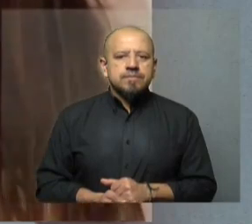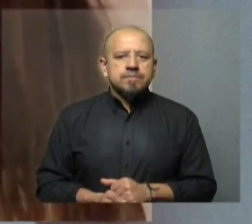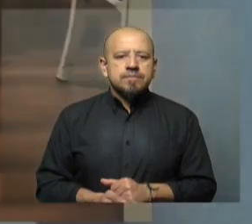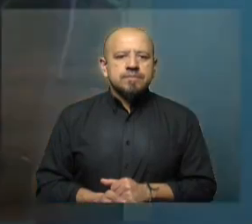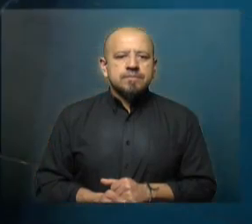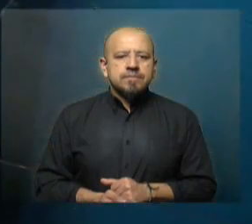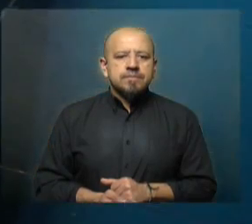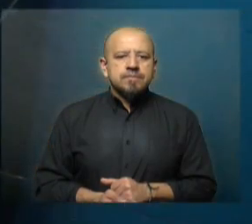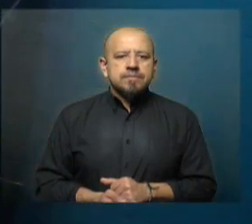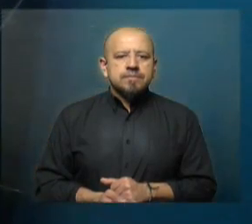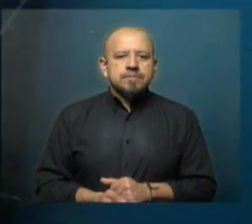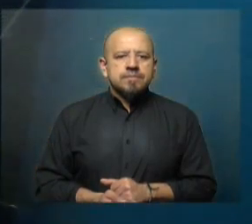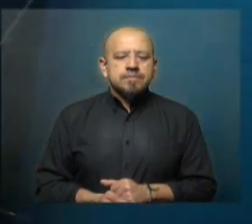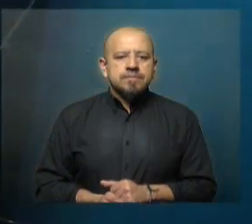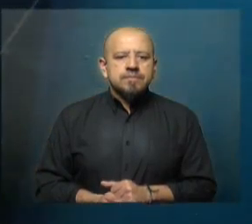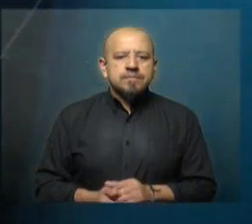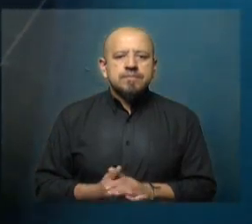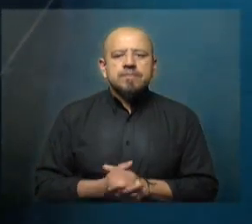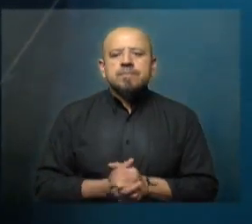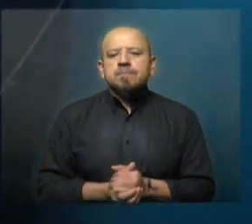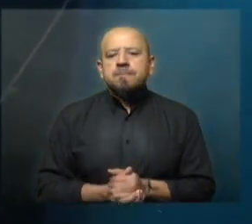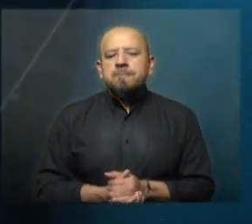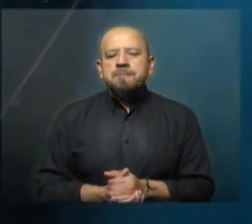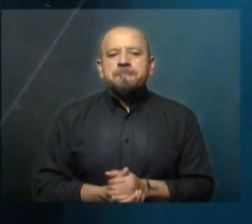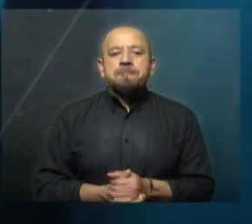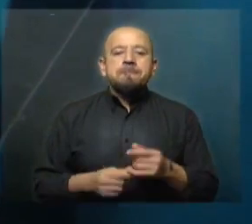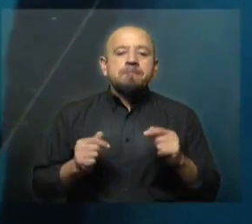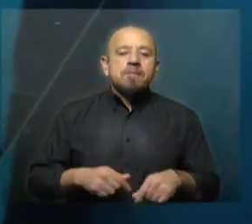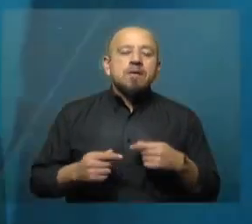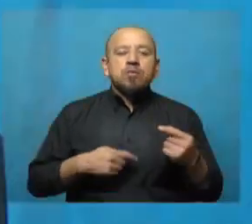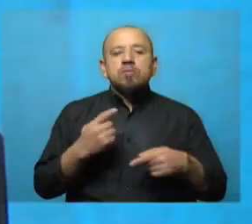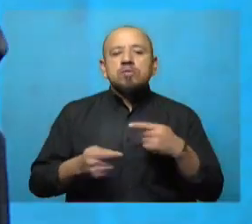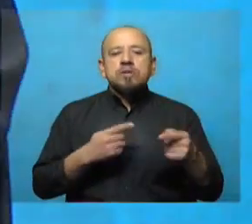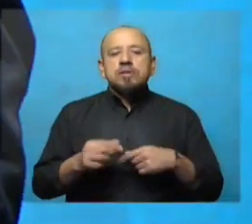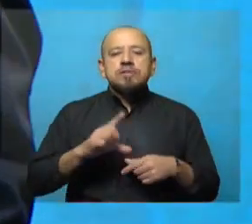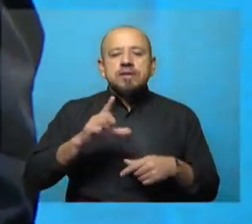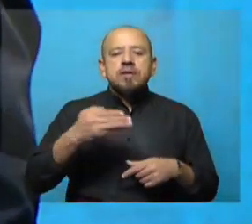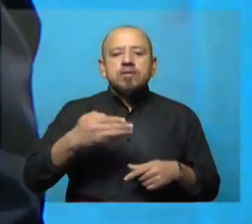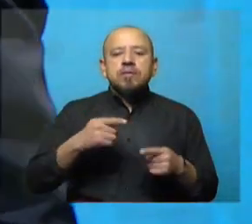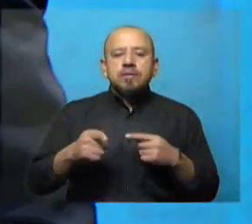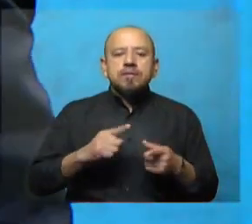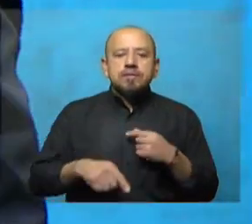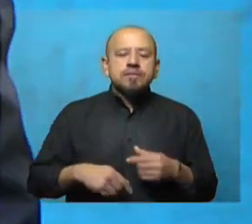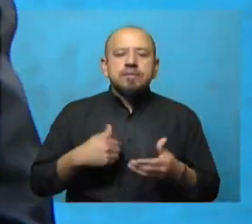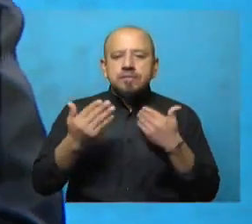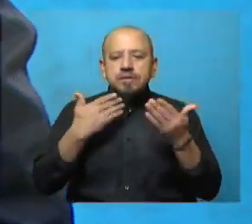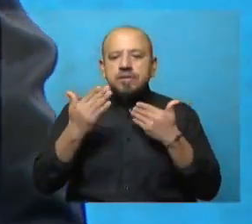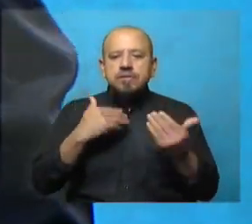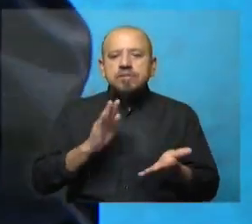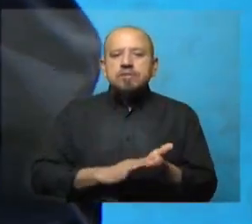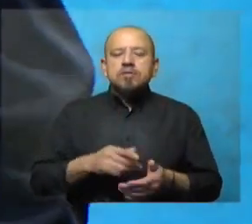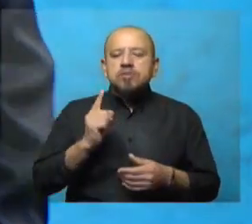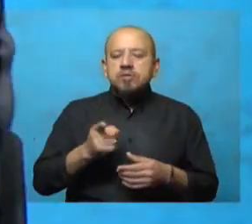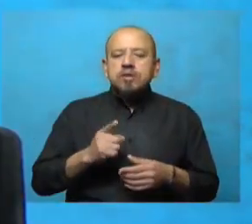buscar aquel estamos en vivo aquí en el lado B en la pantalla verde ciudad y vamos a conversar con Gonzalo